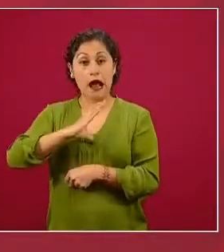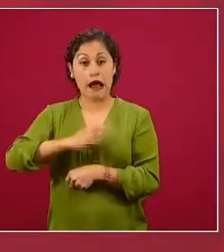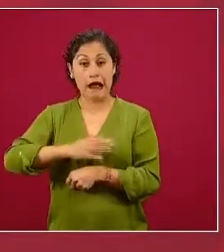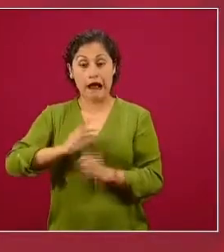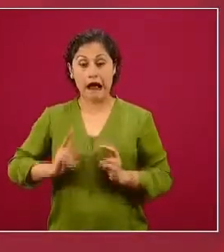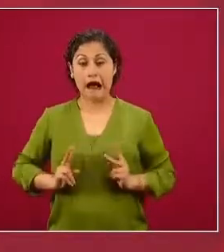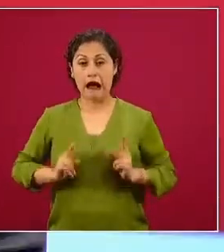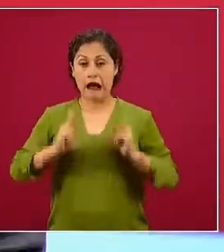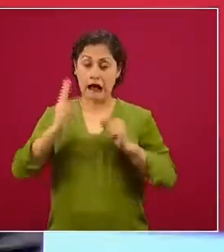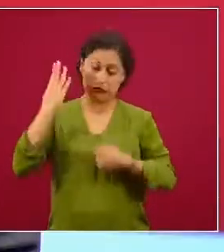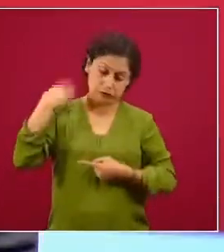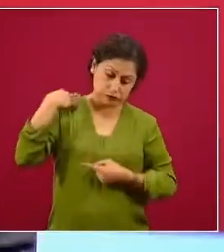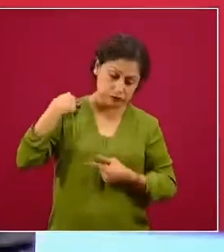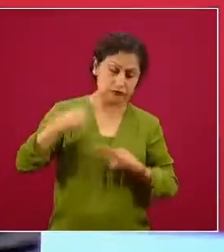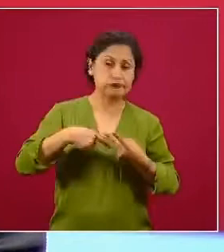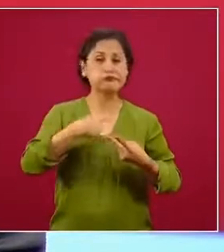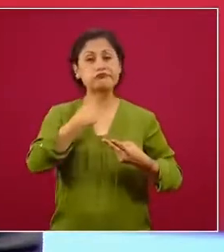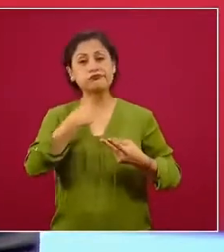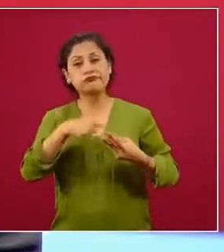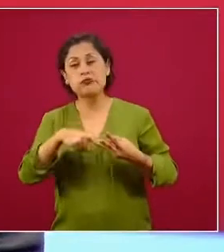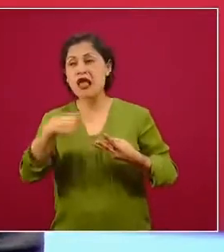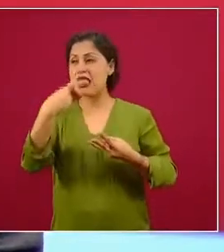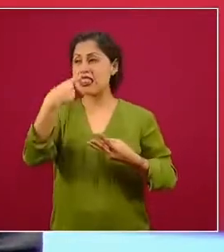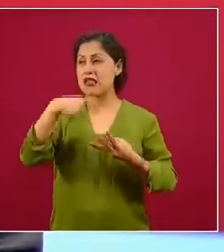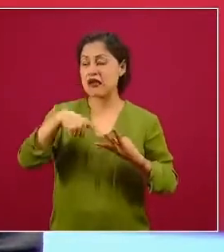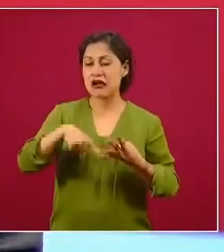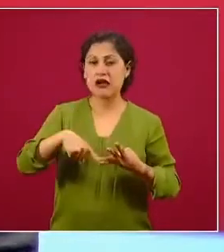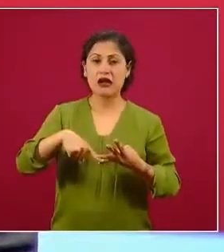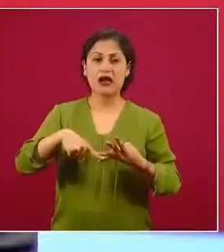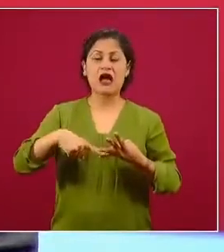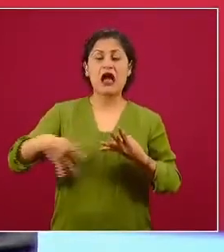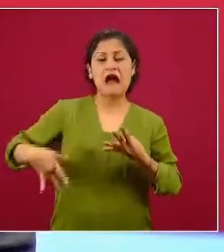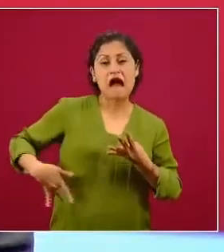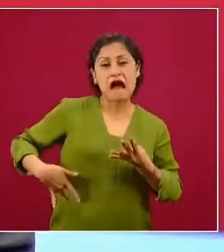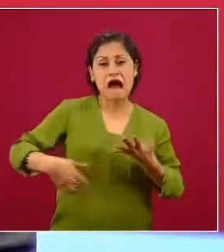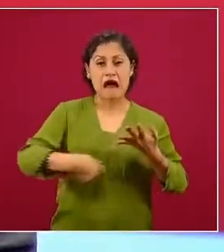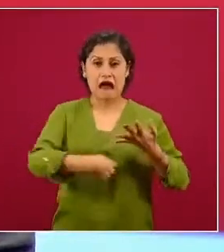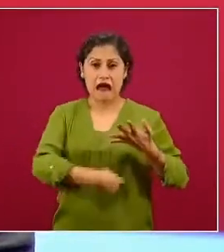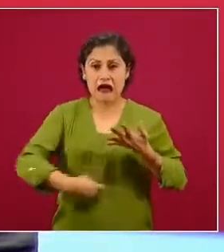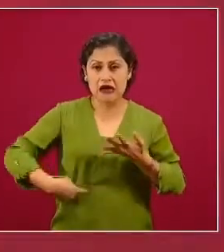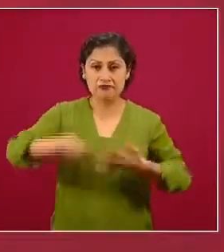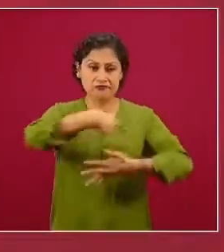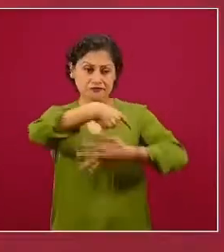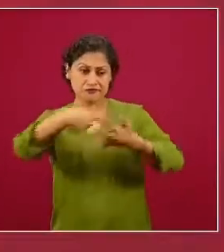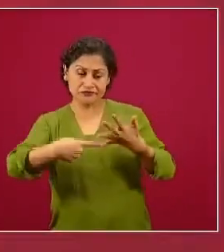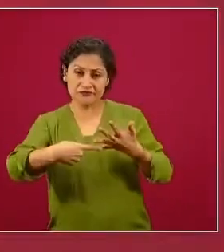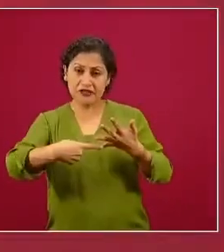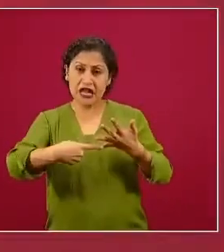el de garganta, el de lengua, el de páncreas, el de estómago, y el hecho de fumar.